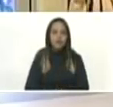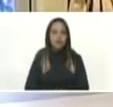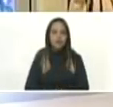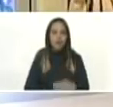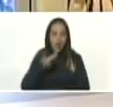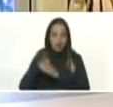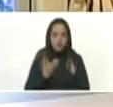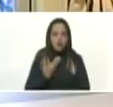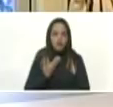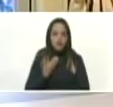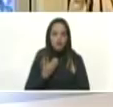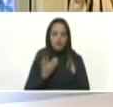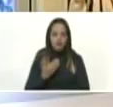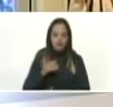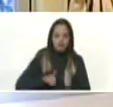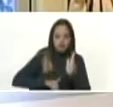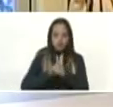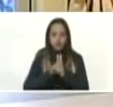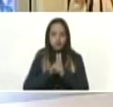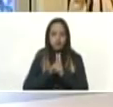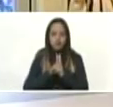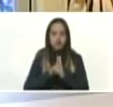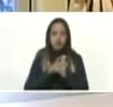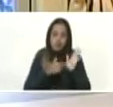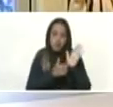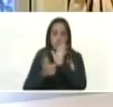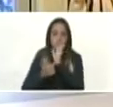podemos salir adelante. Lo hemos demostrado, ¿o no?